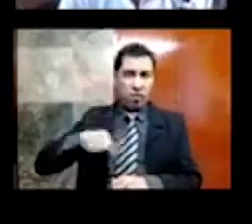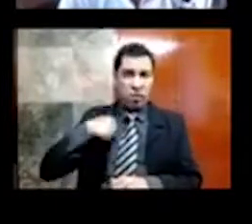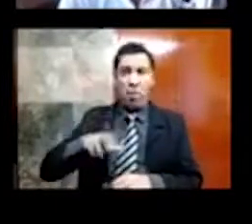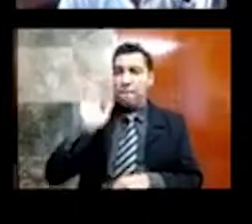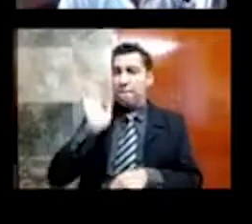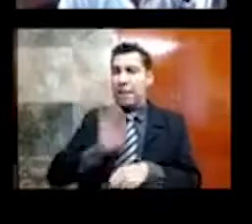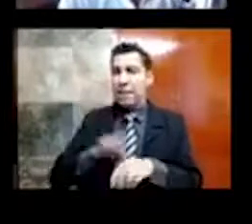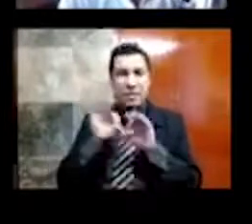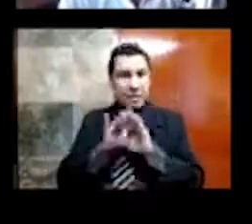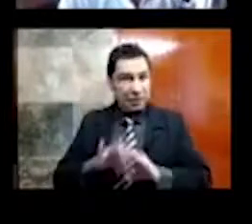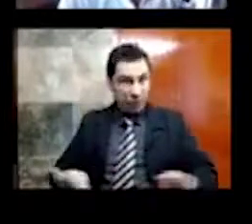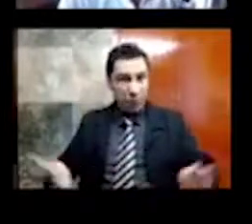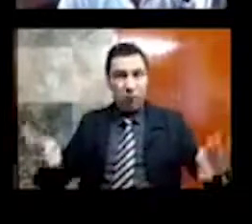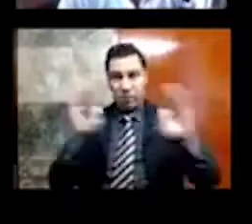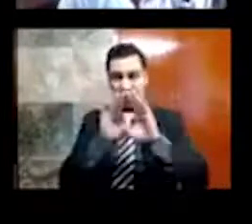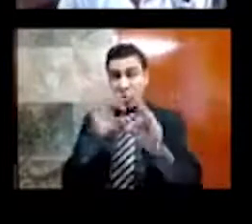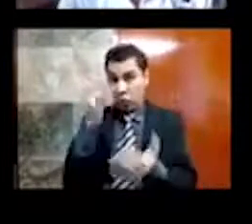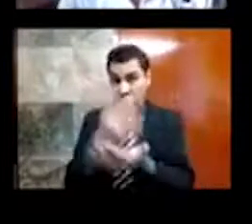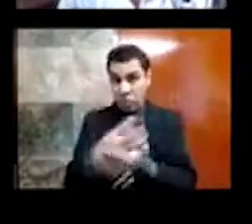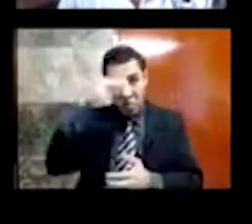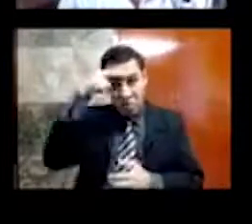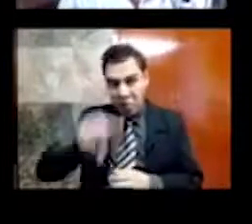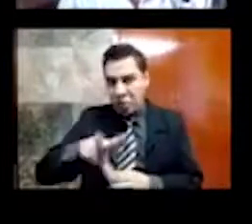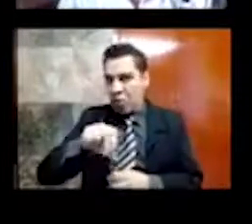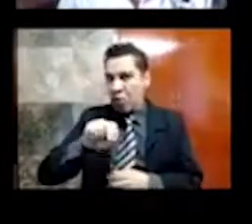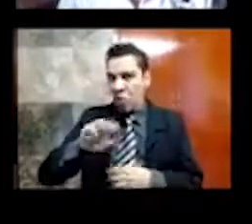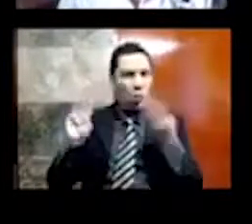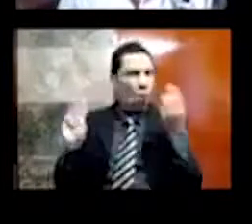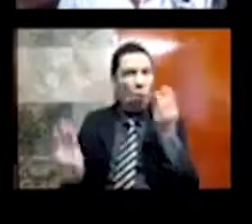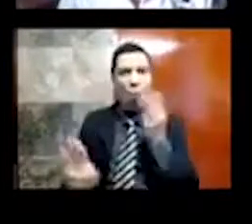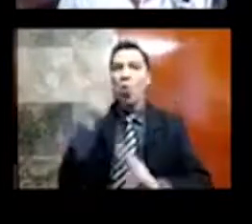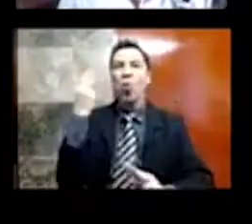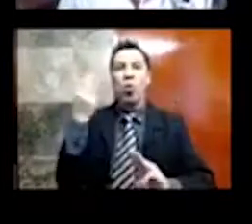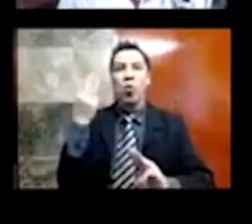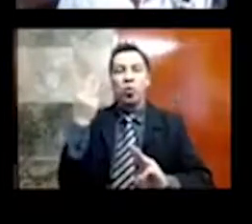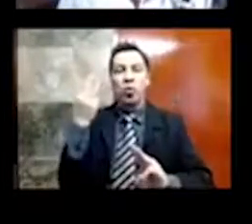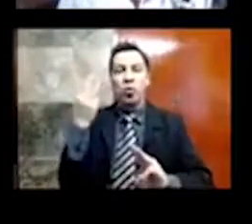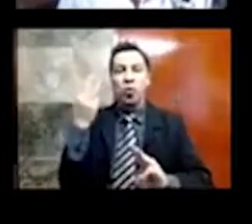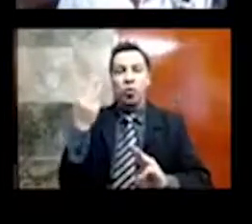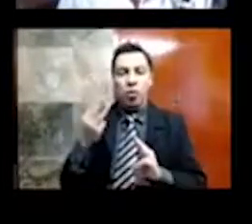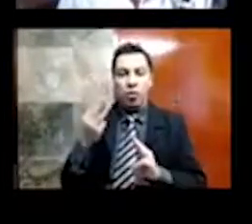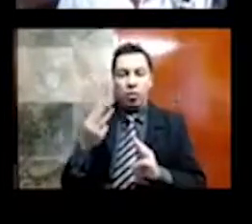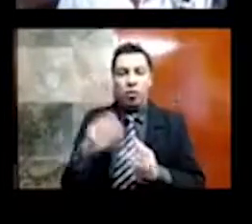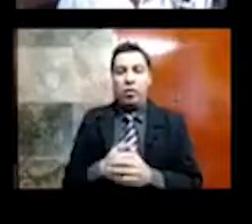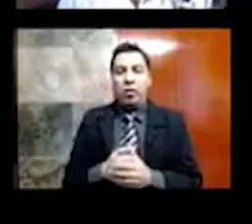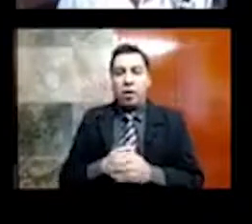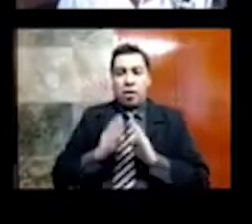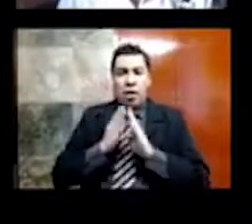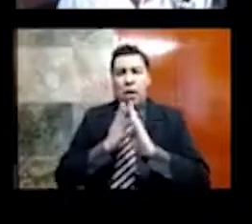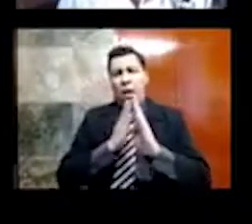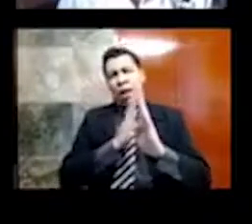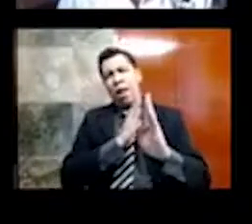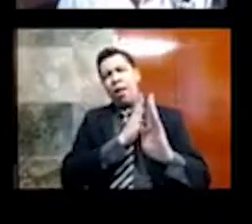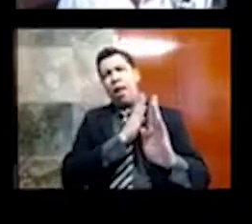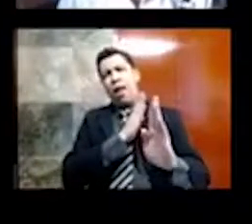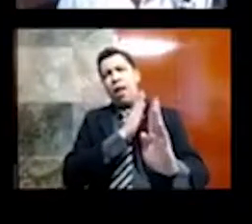mundo, sino del mundo en general, más grande que esto sobre la muralla china, en